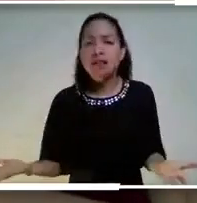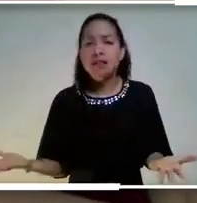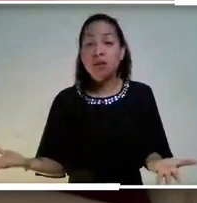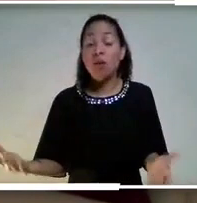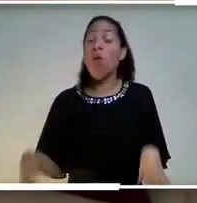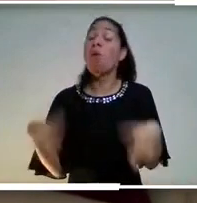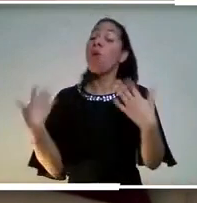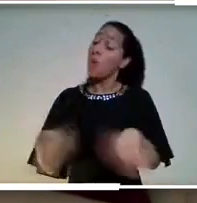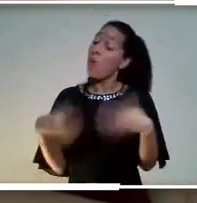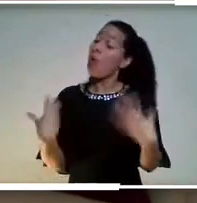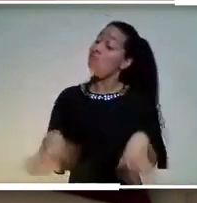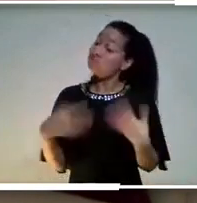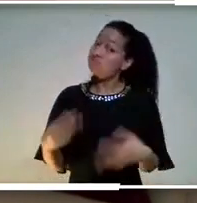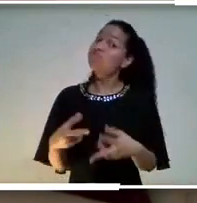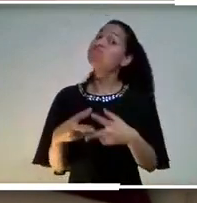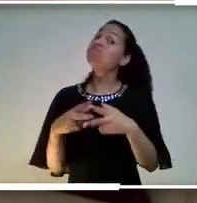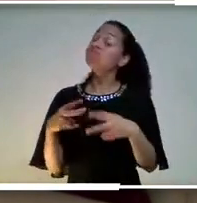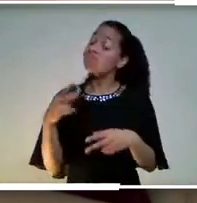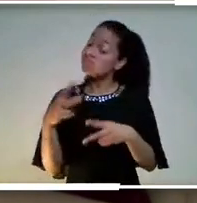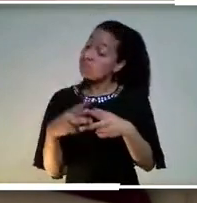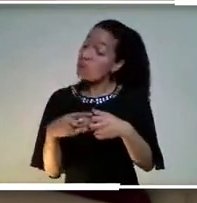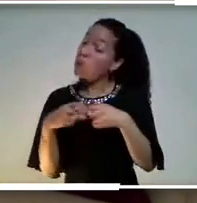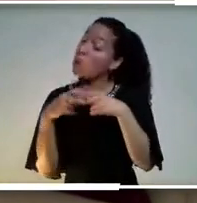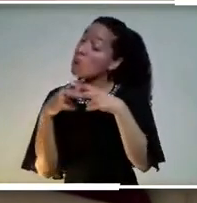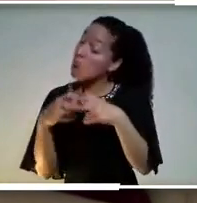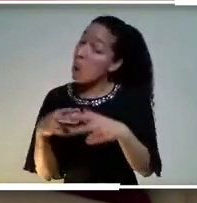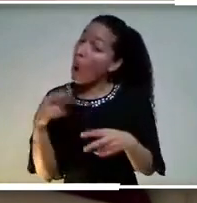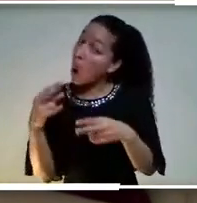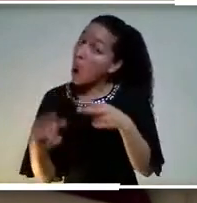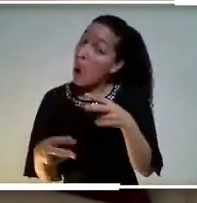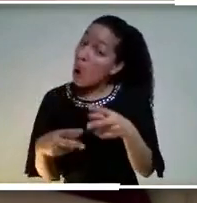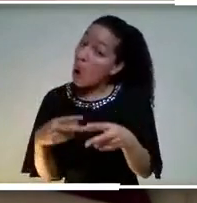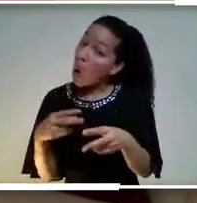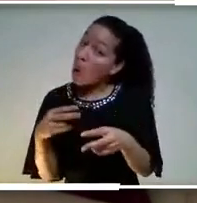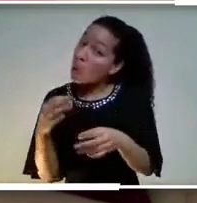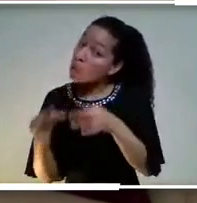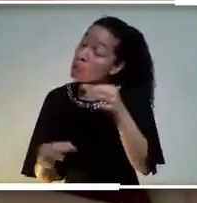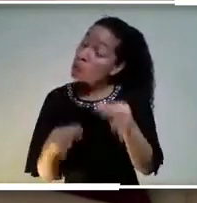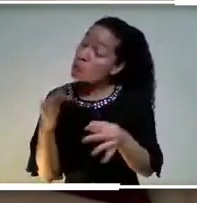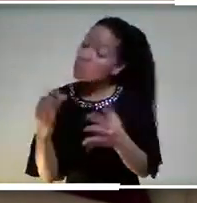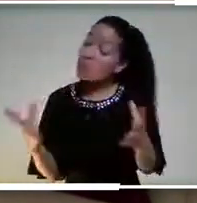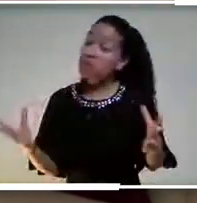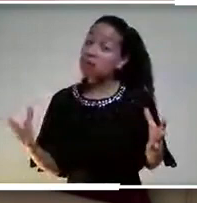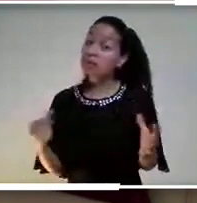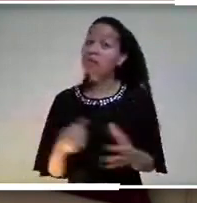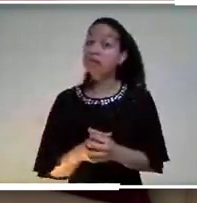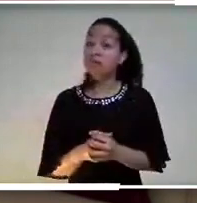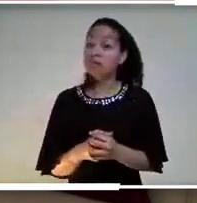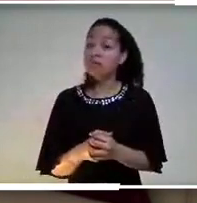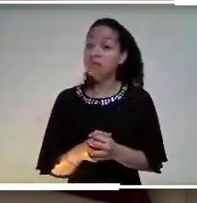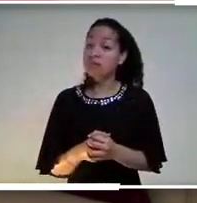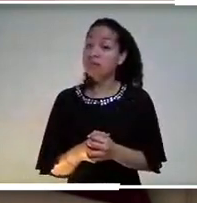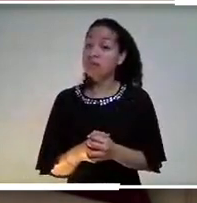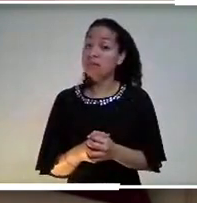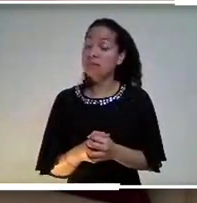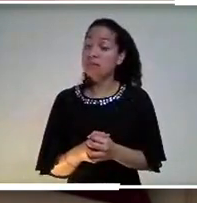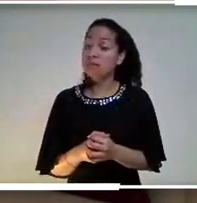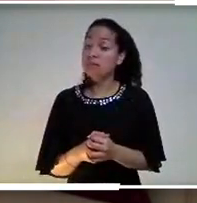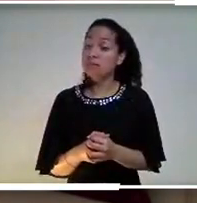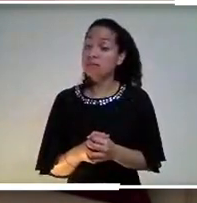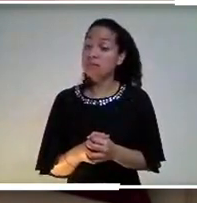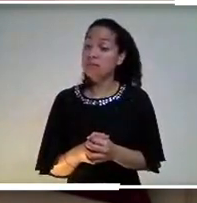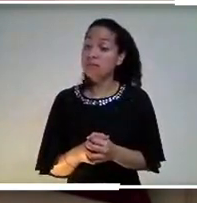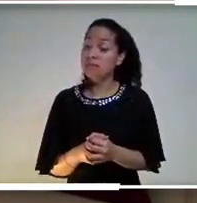no entres en ese terreno y si estás allí pide a dios fuerza para salir porque lo tiene atrapado